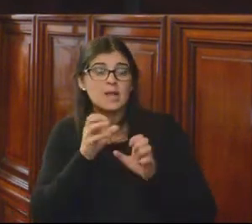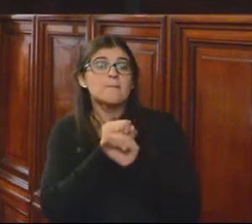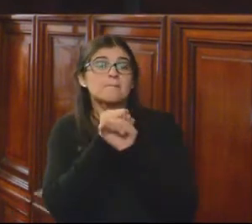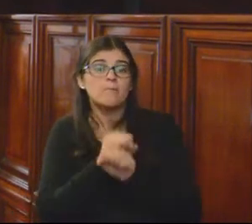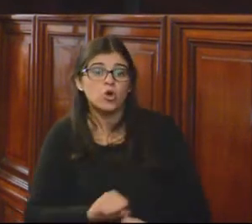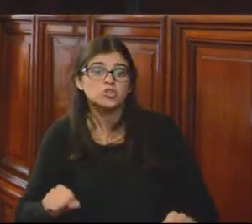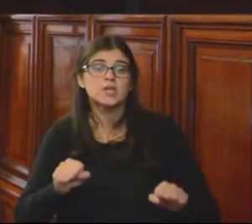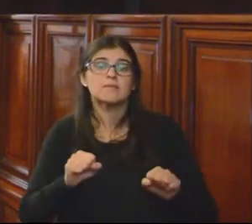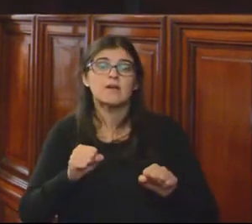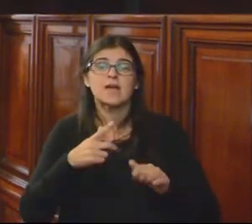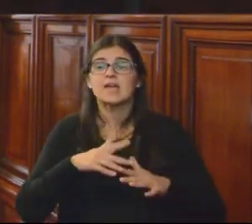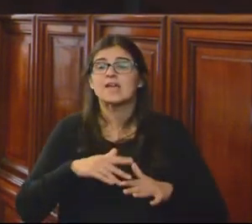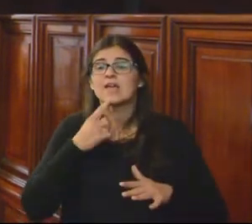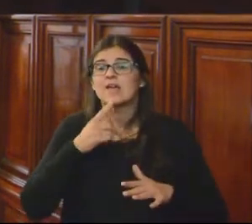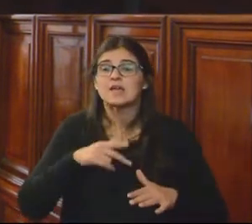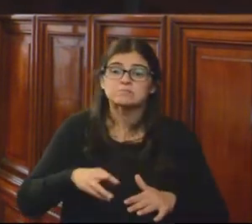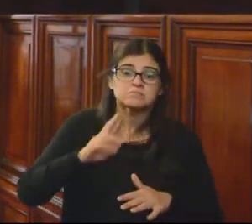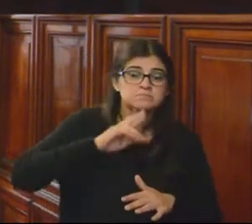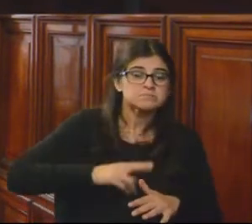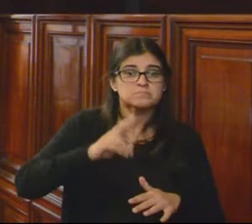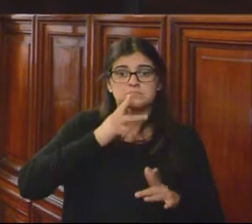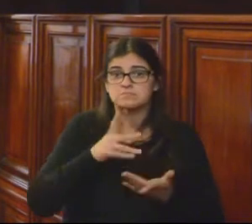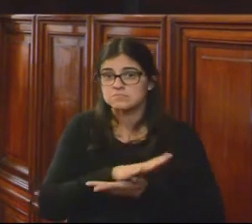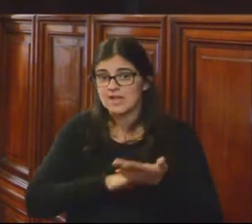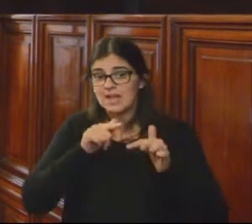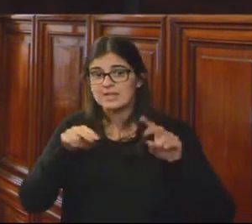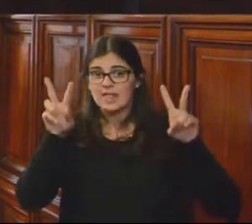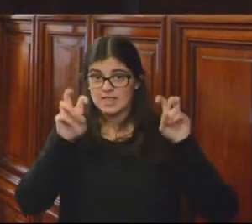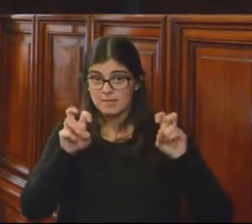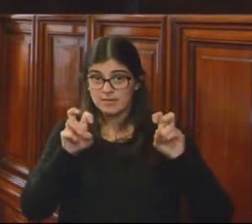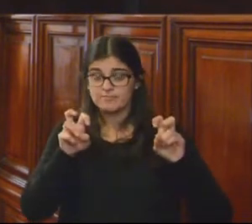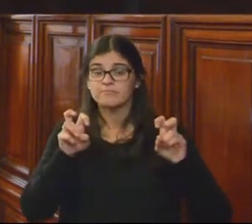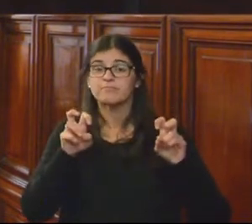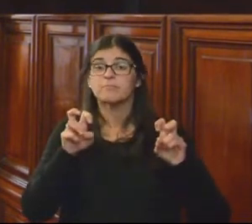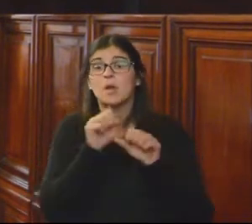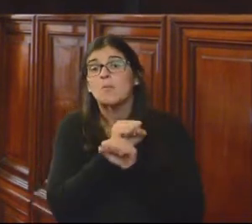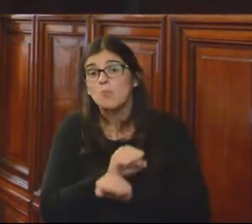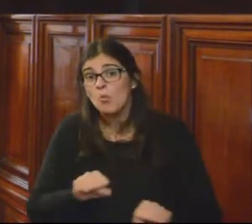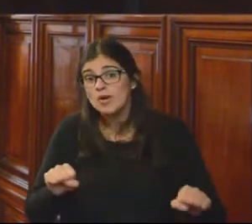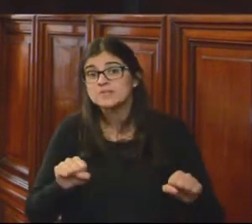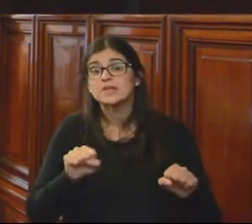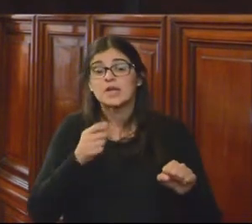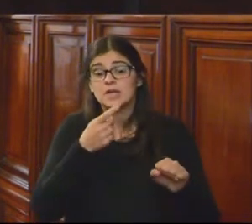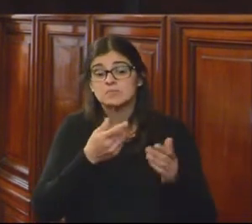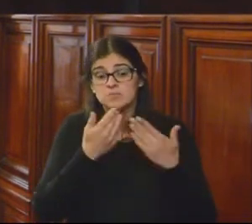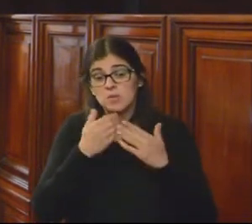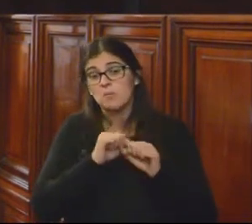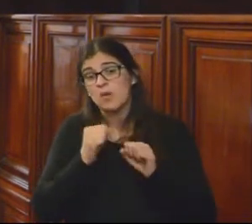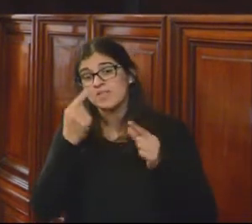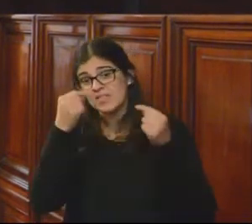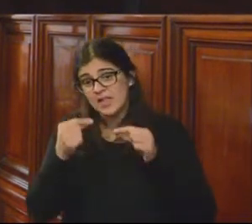posibles inundaciones y no hay respuesta en relación a este tema. Quizás en las repreguntas podemos abundar en algunos otros